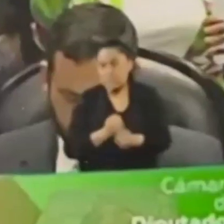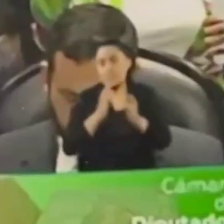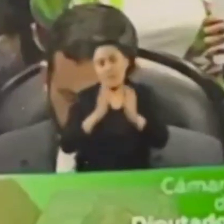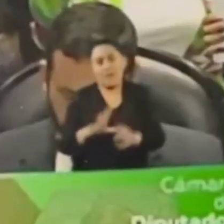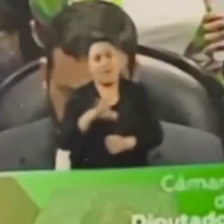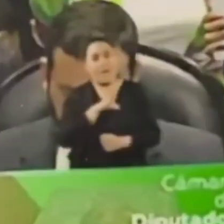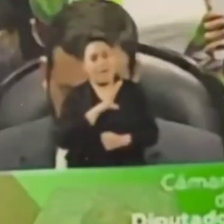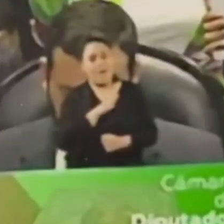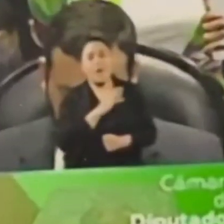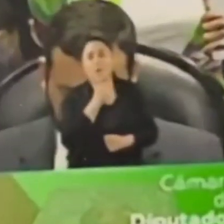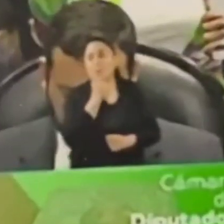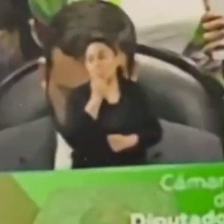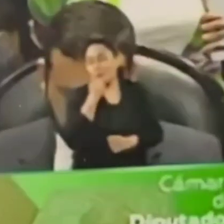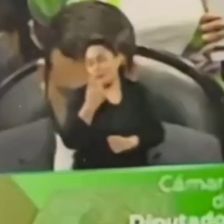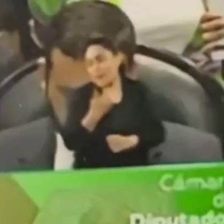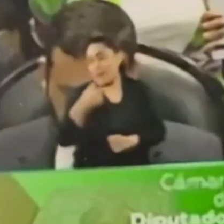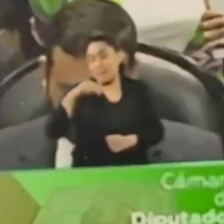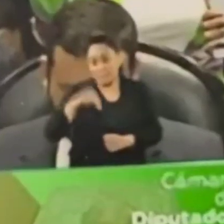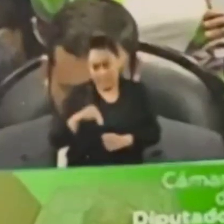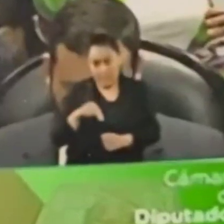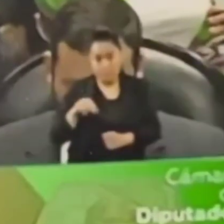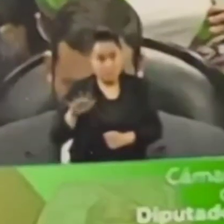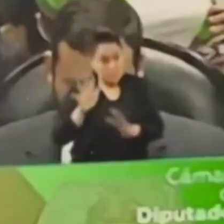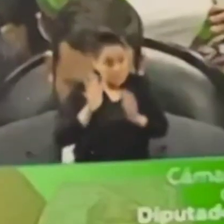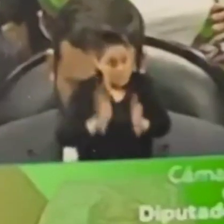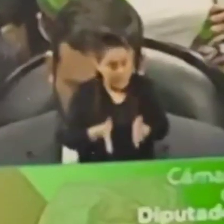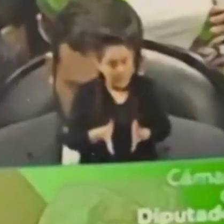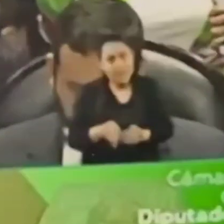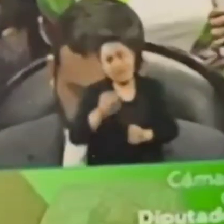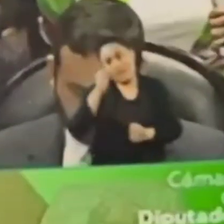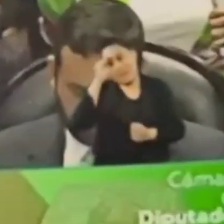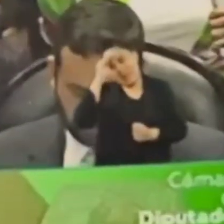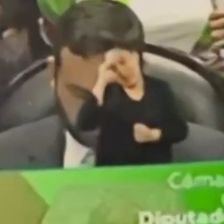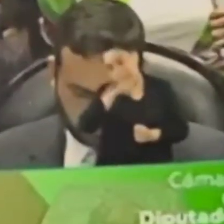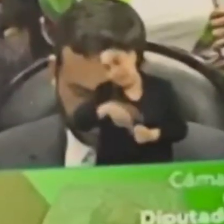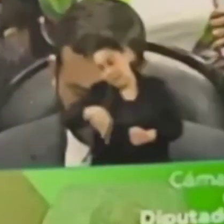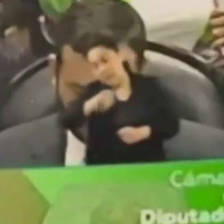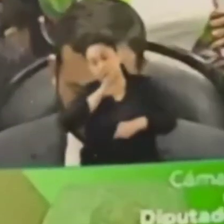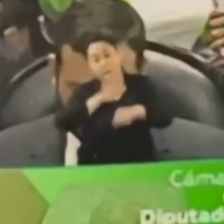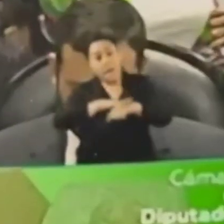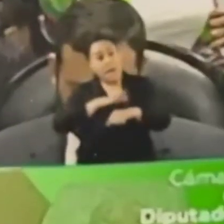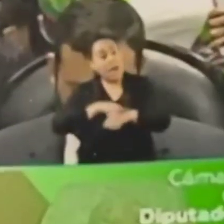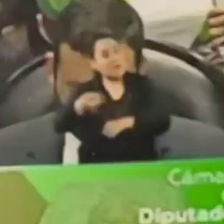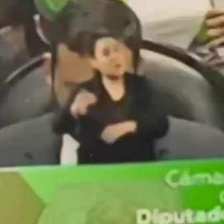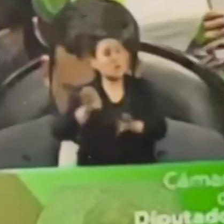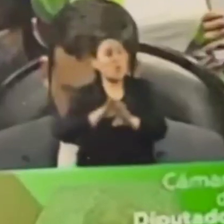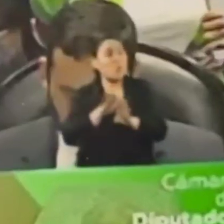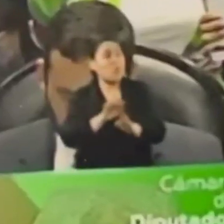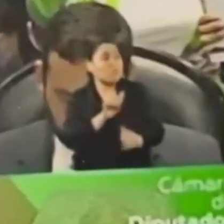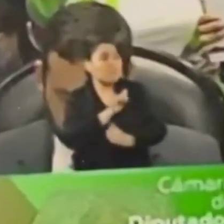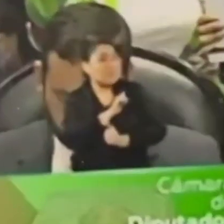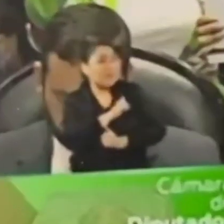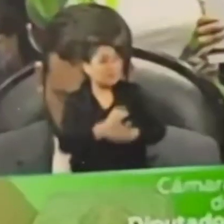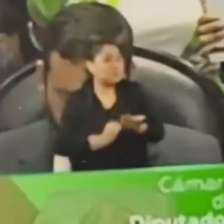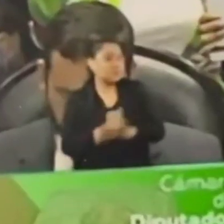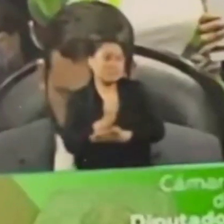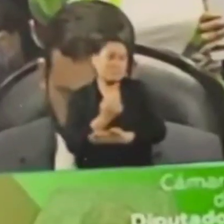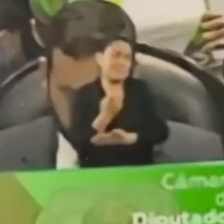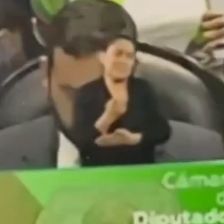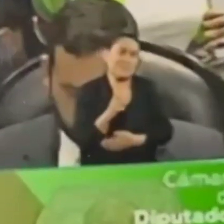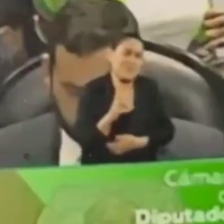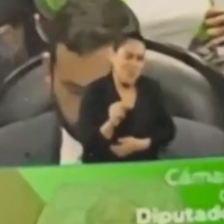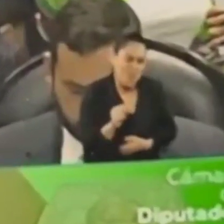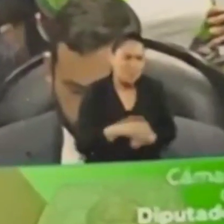Guardia Nacional, lejos está de lo que la oposición ha llamado la militarización del país. ¿Qué es